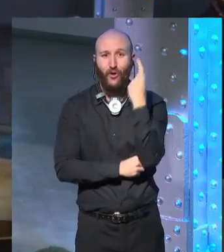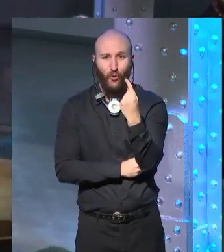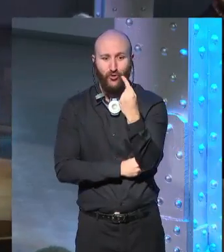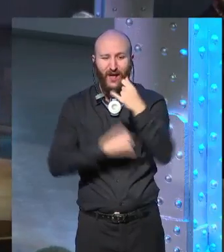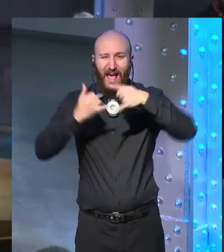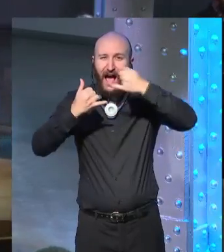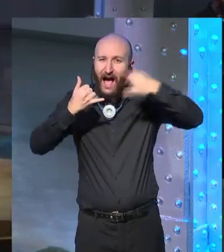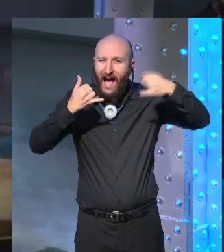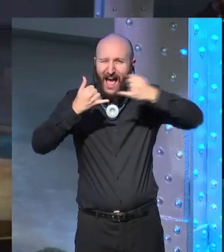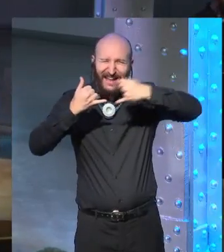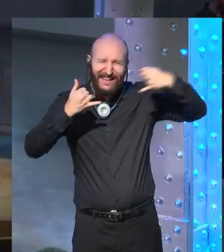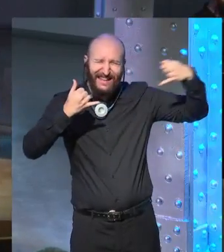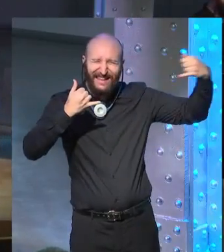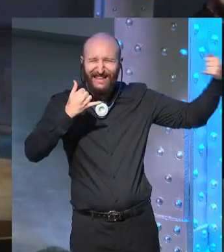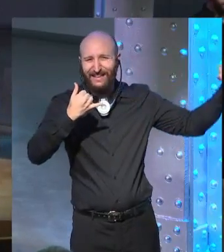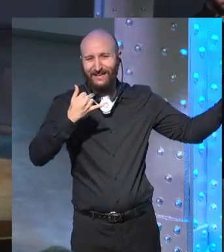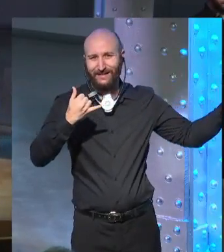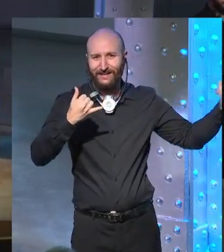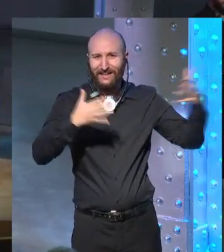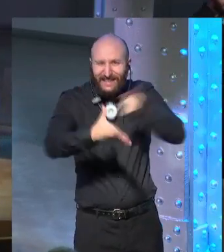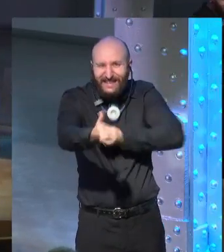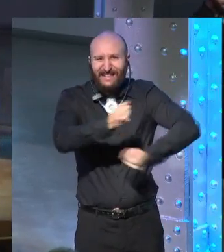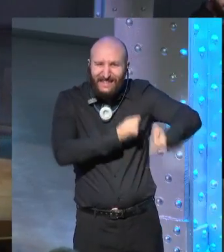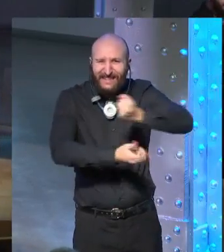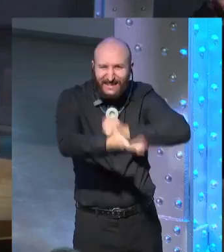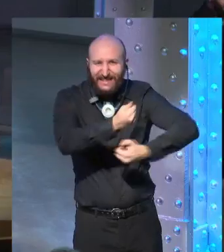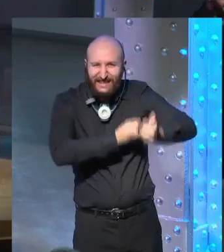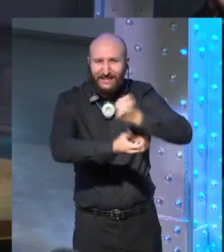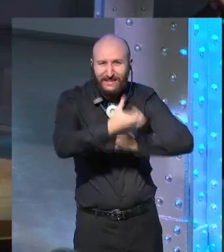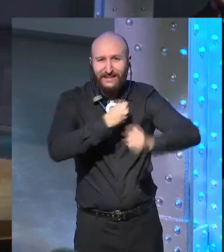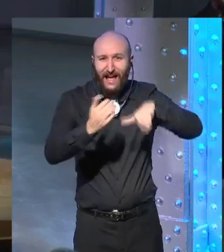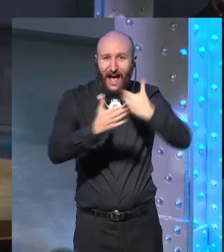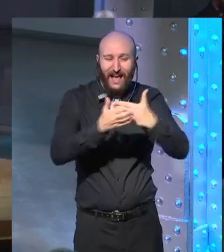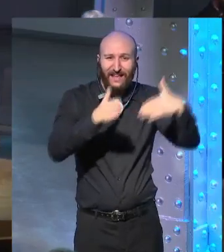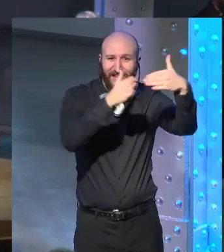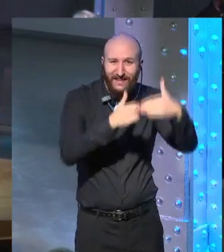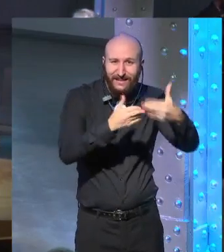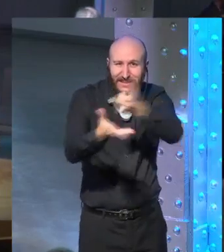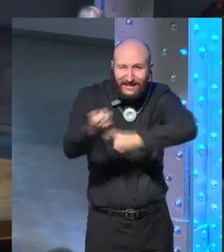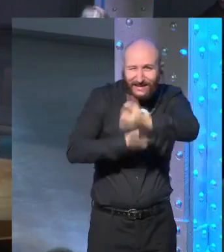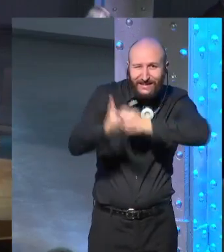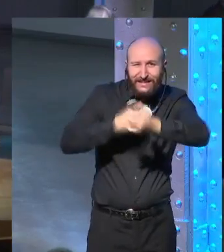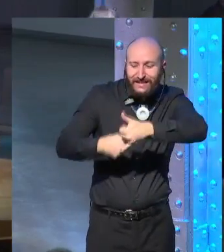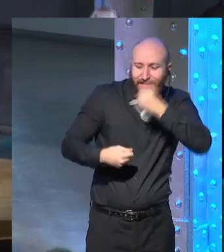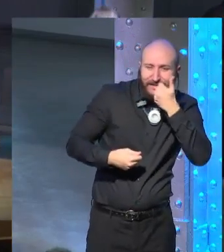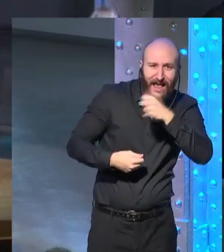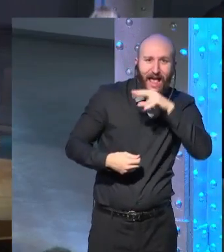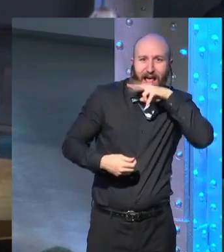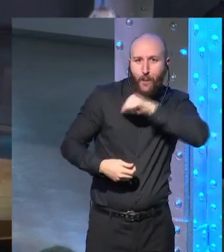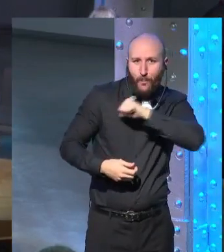cable larguísimo que nosotros estirábamos todo lo posible para ir a una esquina y poder tener una conversación